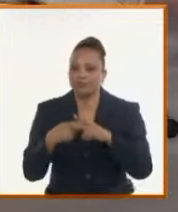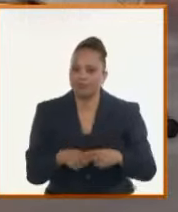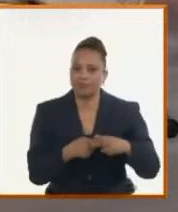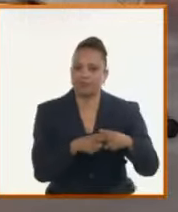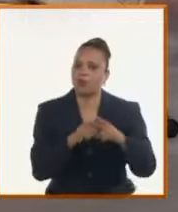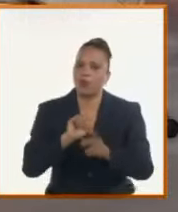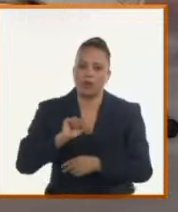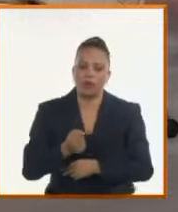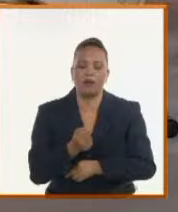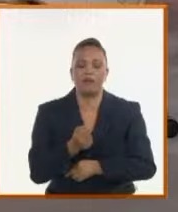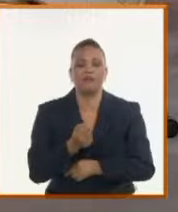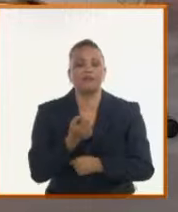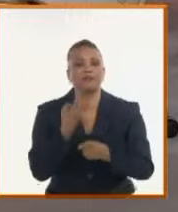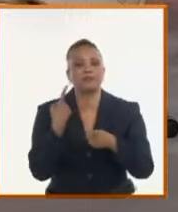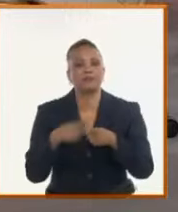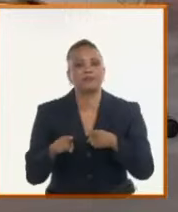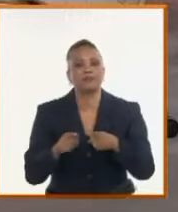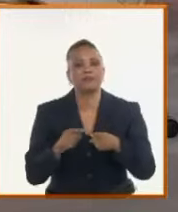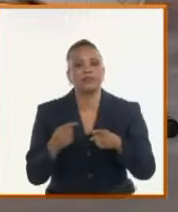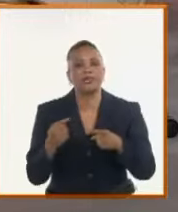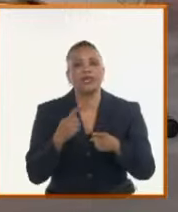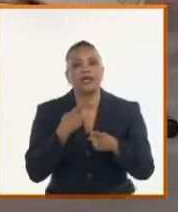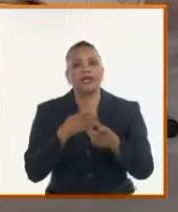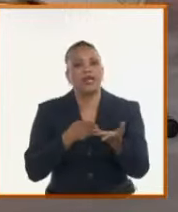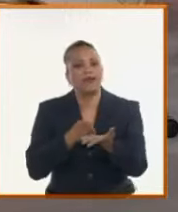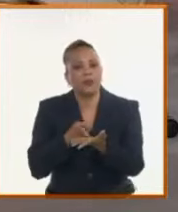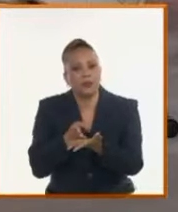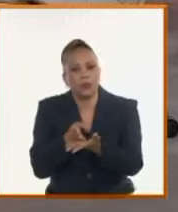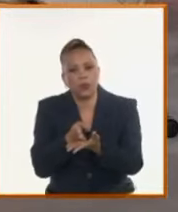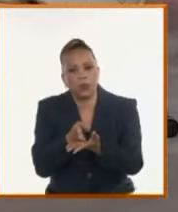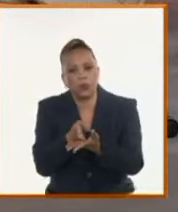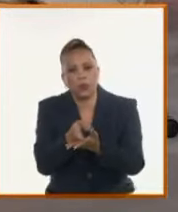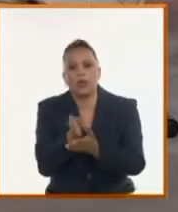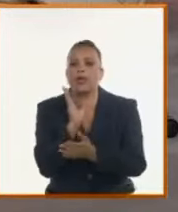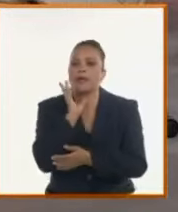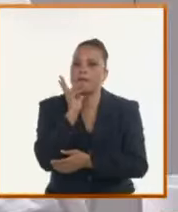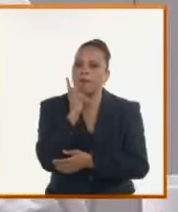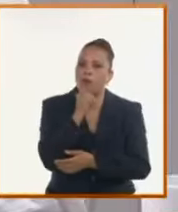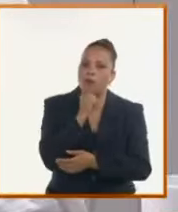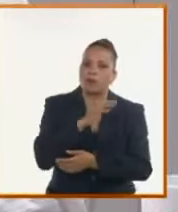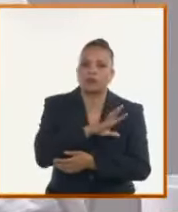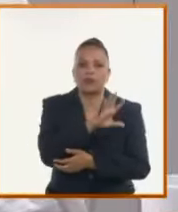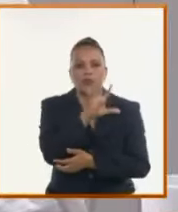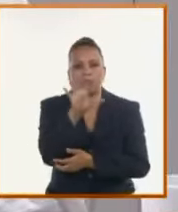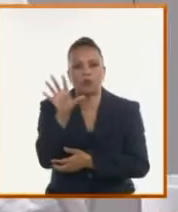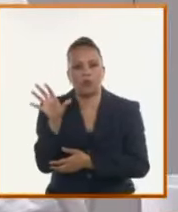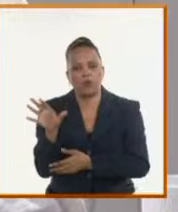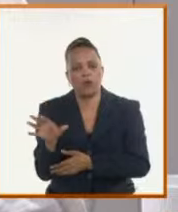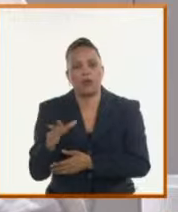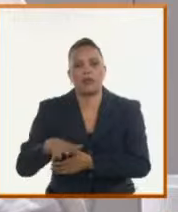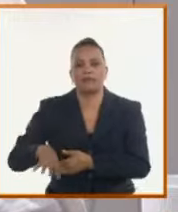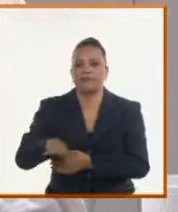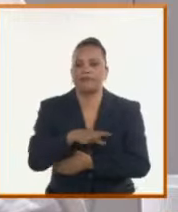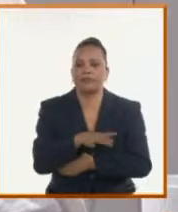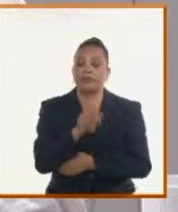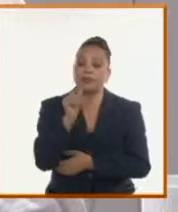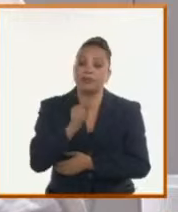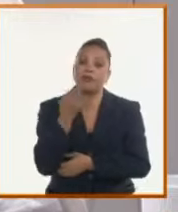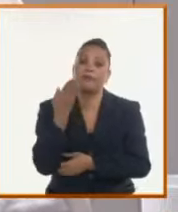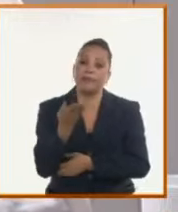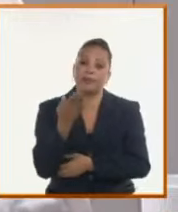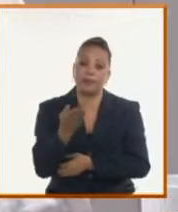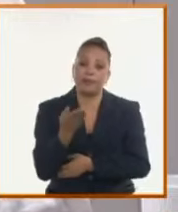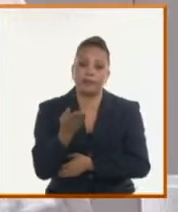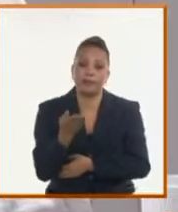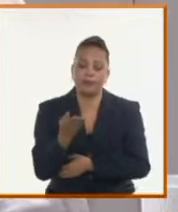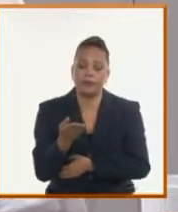y el trazado de esta vía un trazado bastante hermoso y que la gente realmente lo lo solicita O sea que